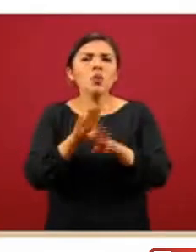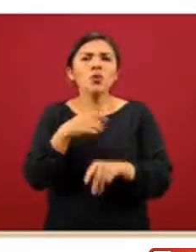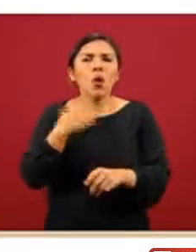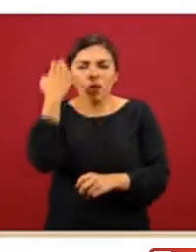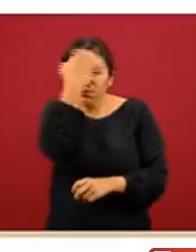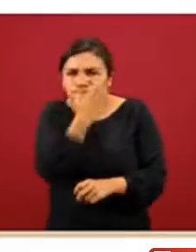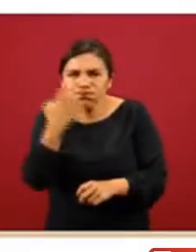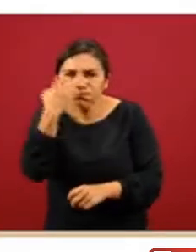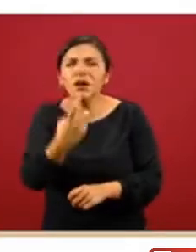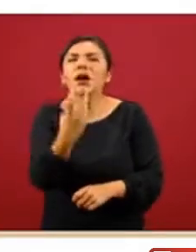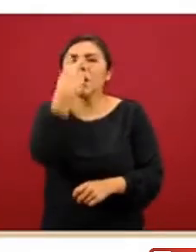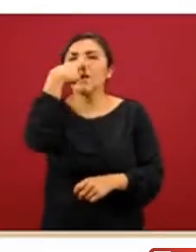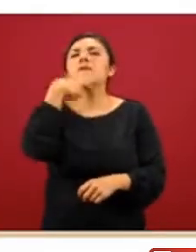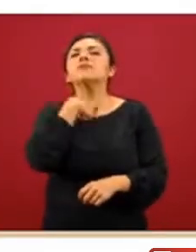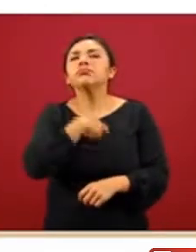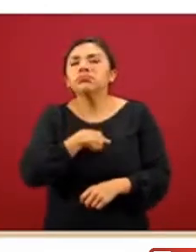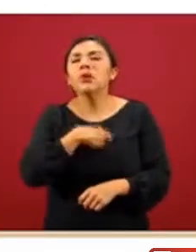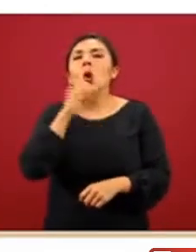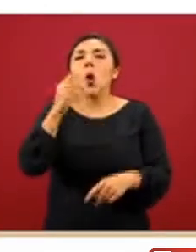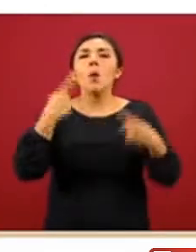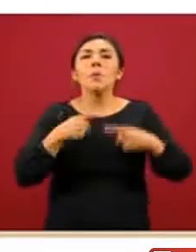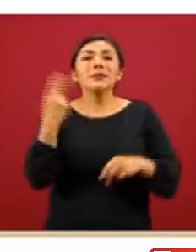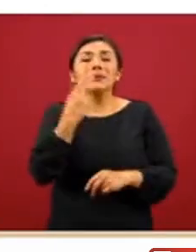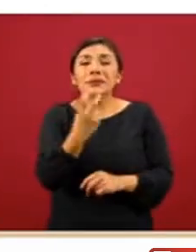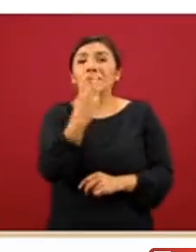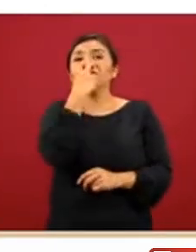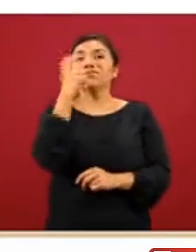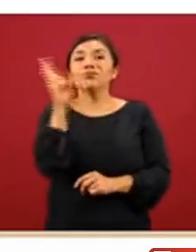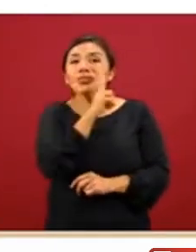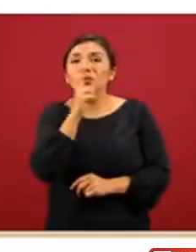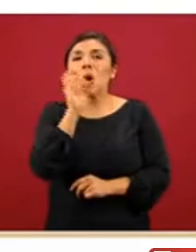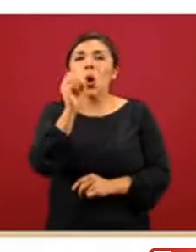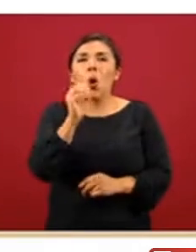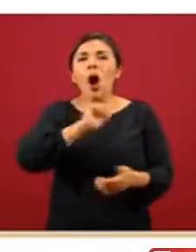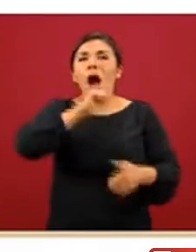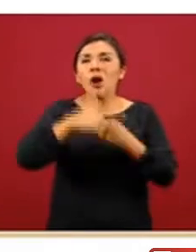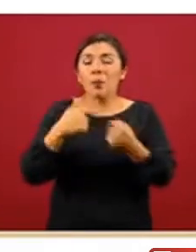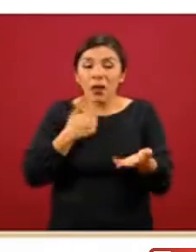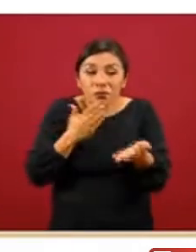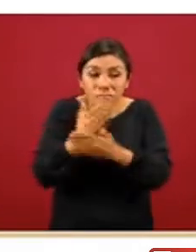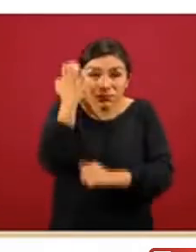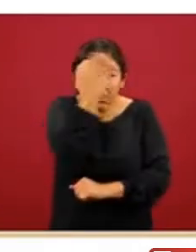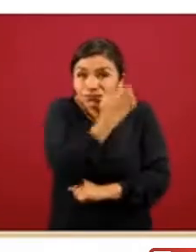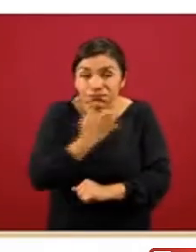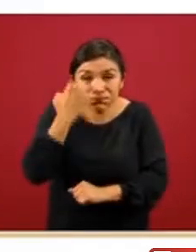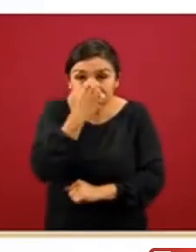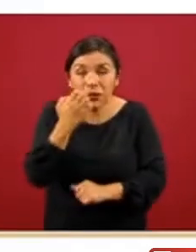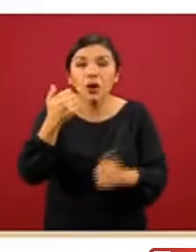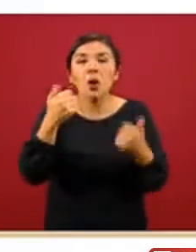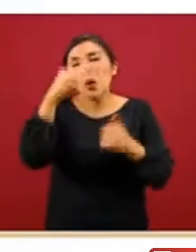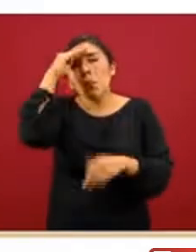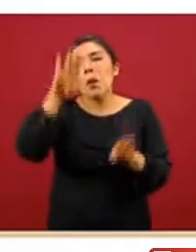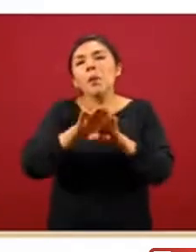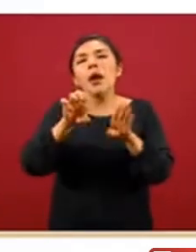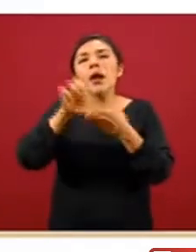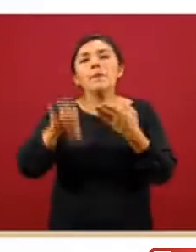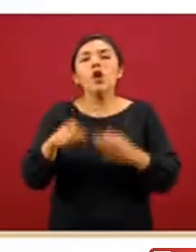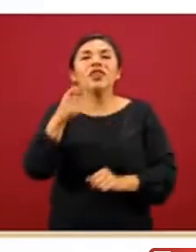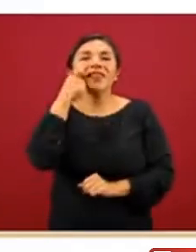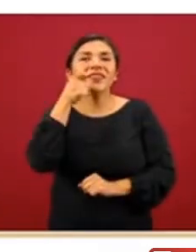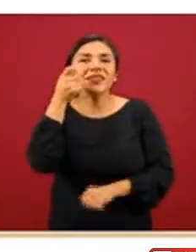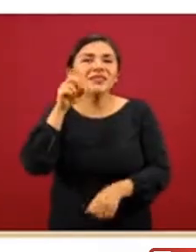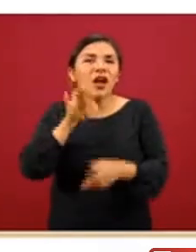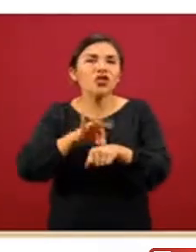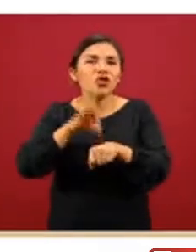voy a intubar al paciente o algún procedimiento invasivo, pensando en dentistas, por ejemplo, cuando realizan algún